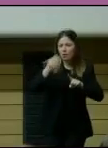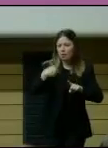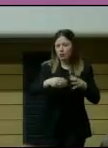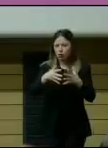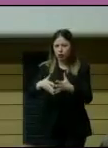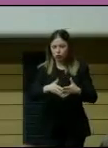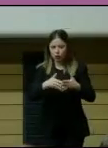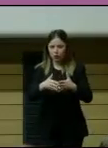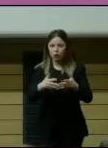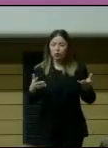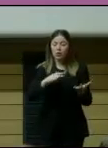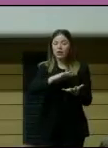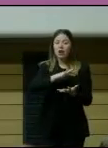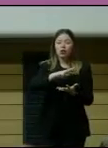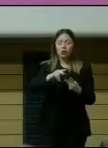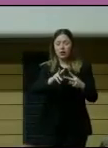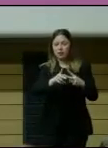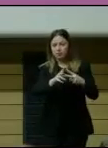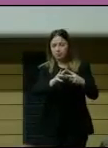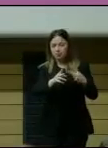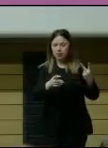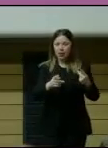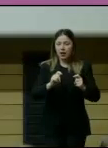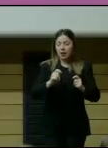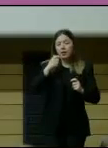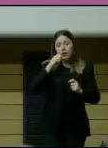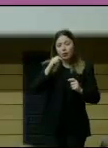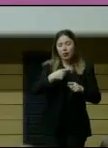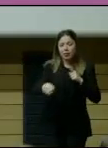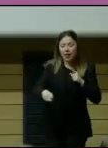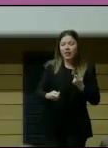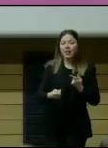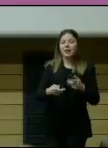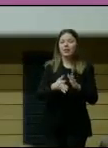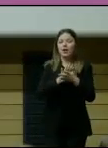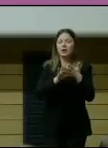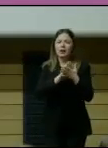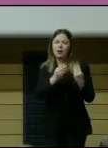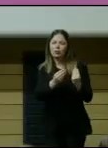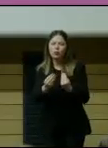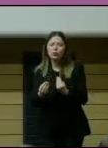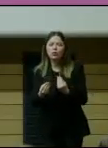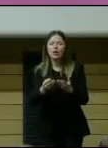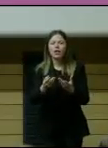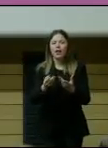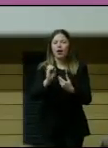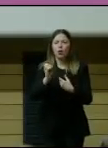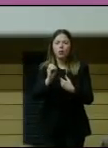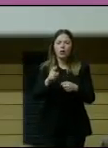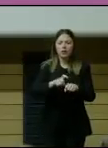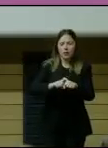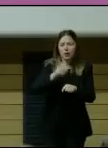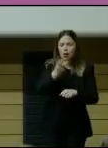Unidos. Y luego, bueno, pues noticias de diferente naturaleza, efectos iatrogénicos, que se habla mucho de pacientes adictos a los opioides, pero cada